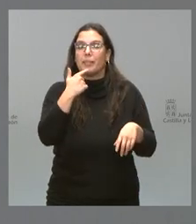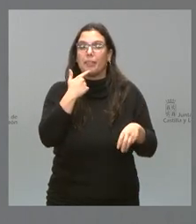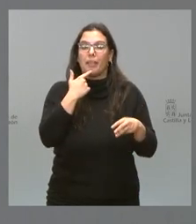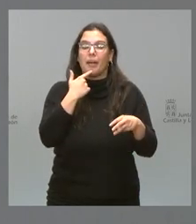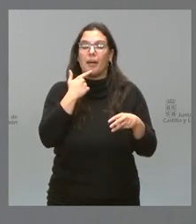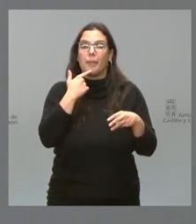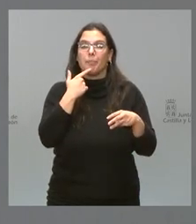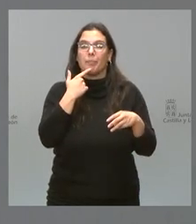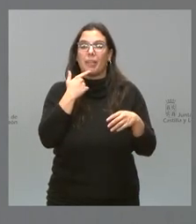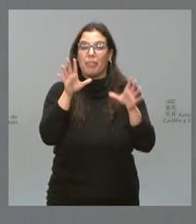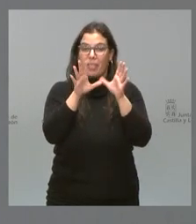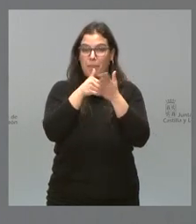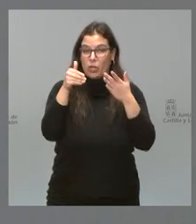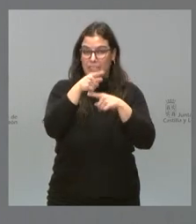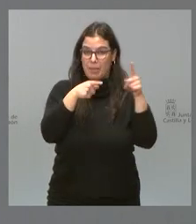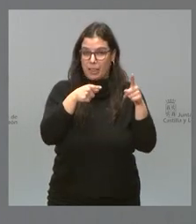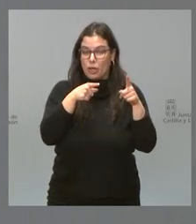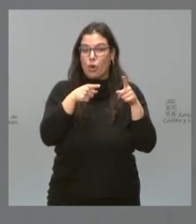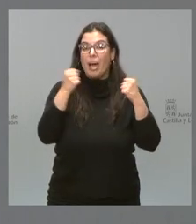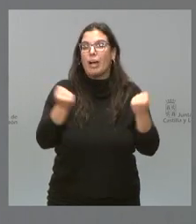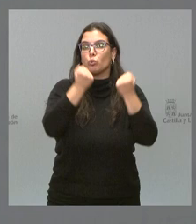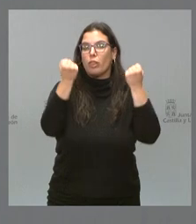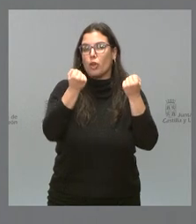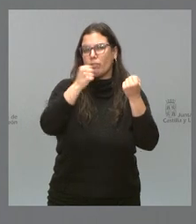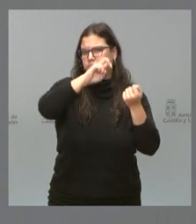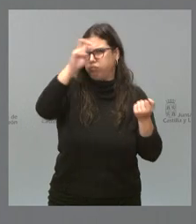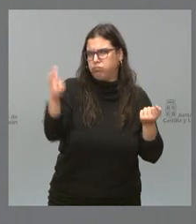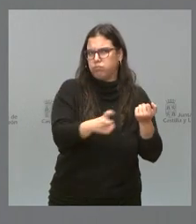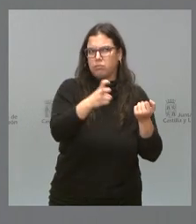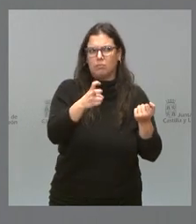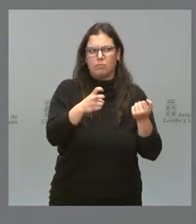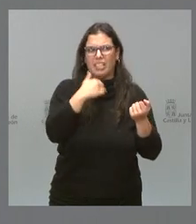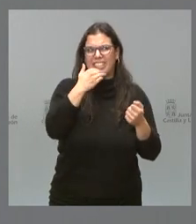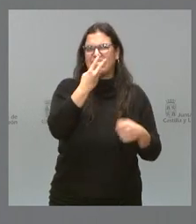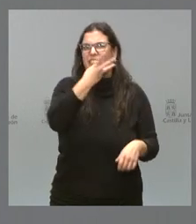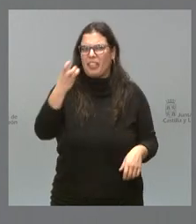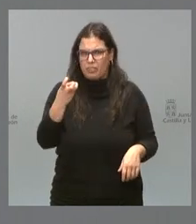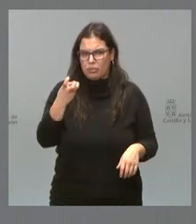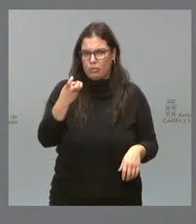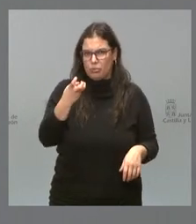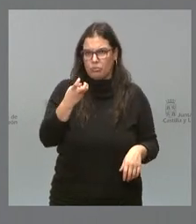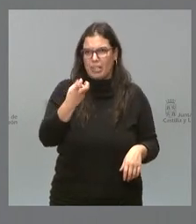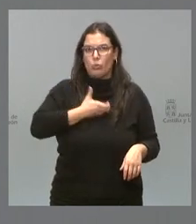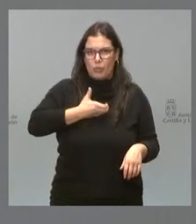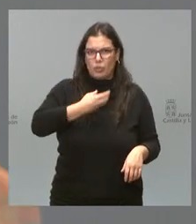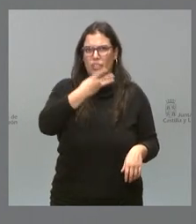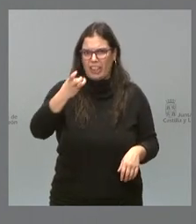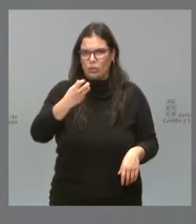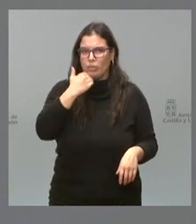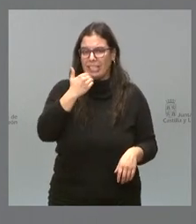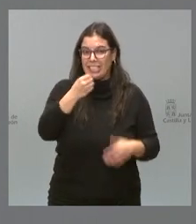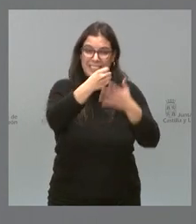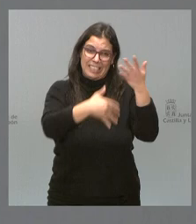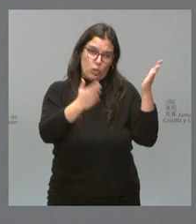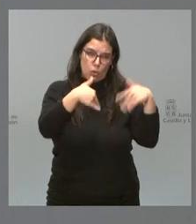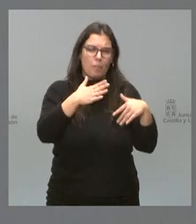10 millones y medio son muy diversas creo que suman casi 300 y son por tanto casi 300 ayuntamientos no no están en este